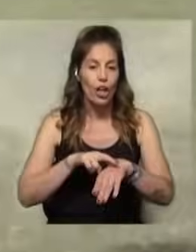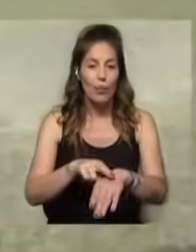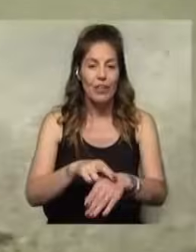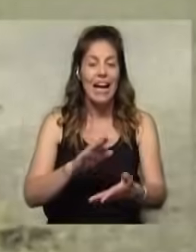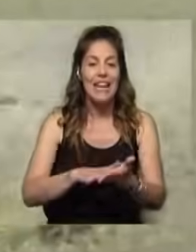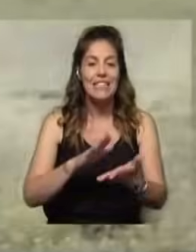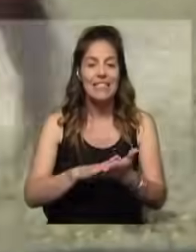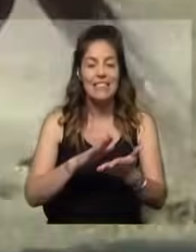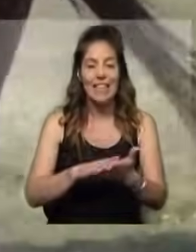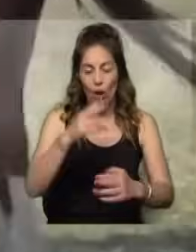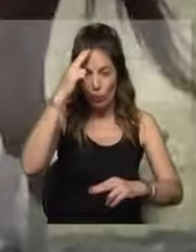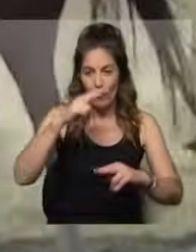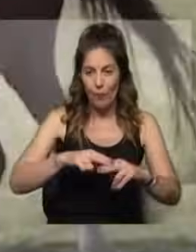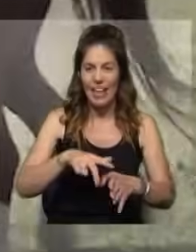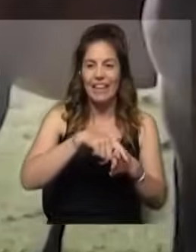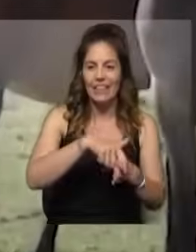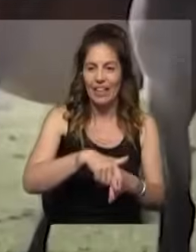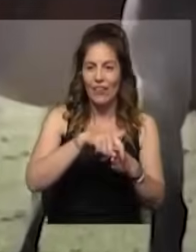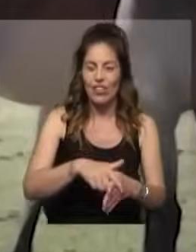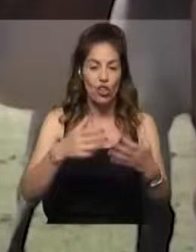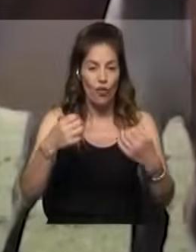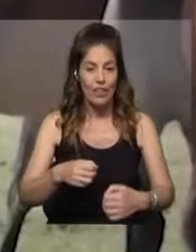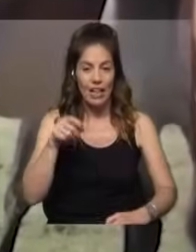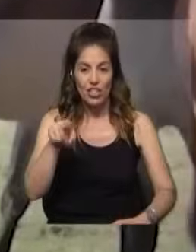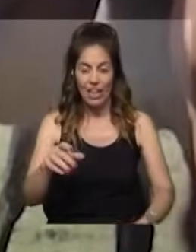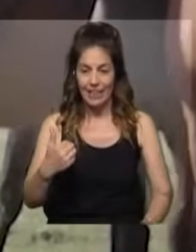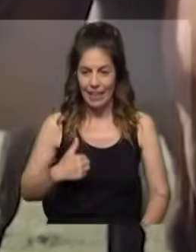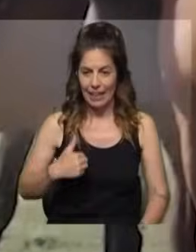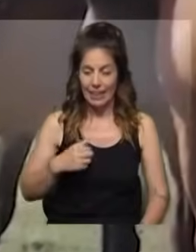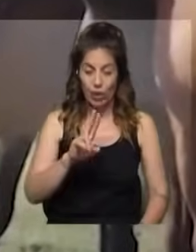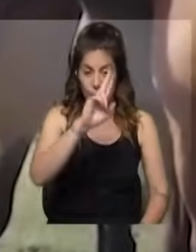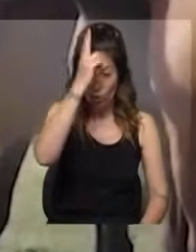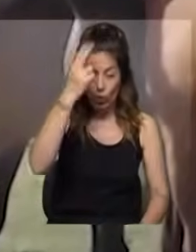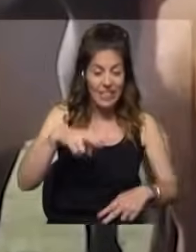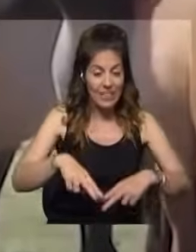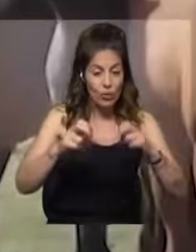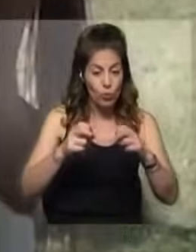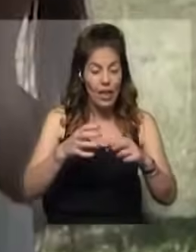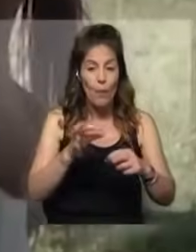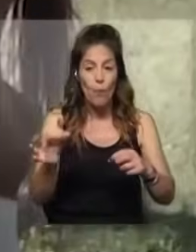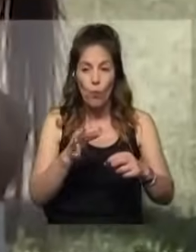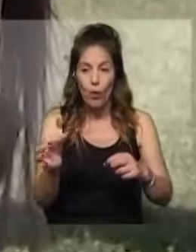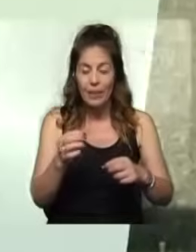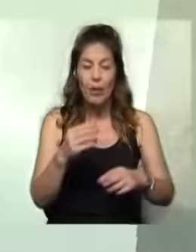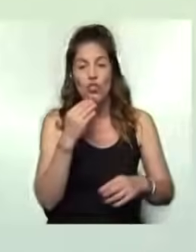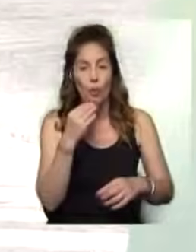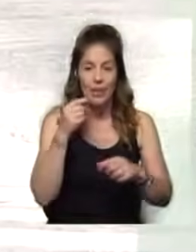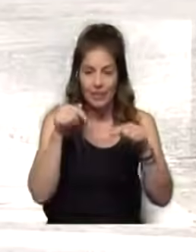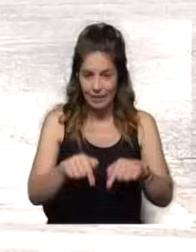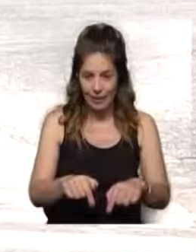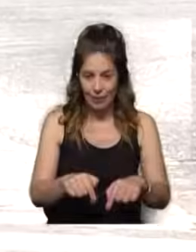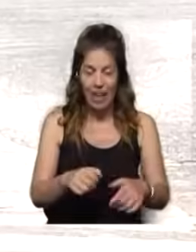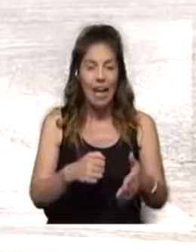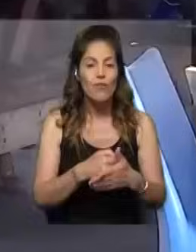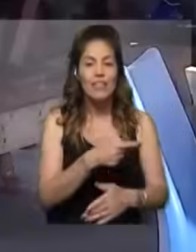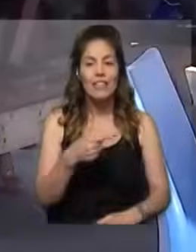acerca de la encefalitis equina tras la confirmación de casos en Argentina en Uruguay se estudian muestras debido a que hay sospechas hasta el fin